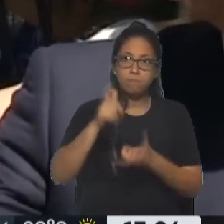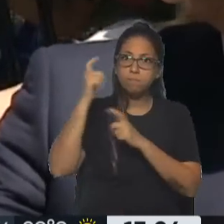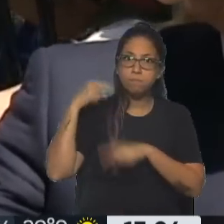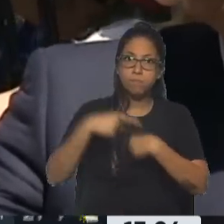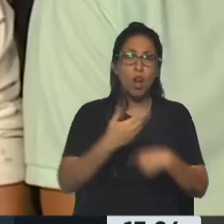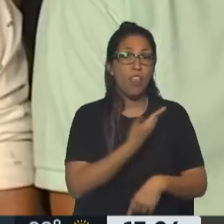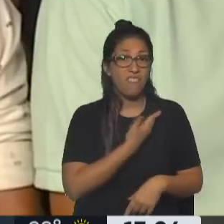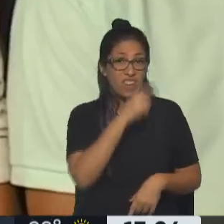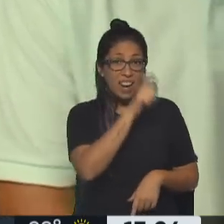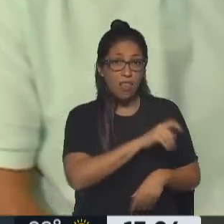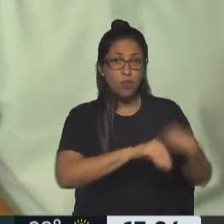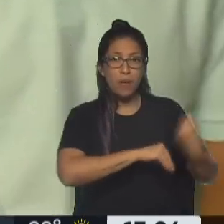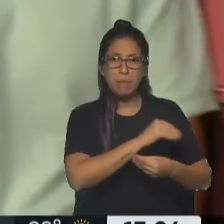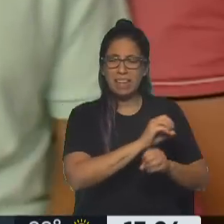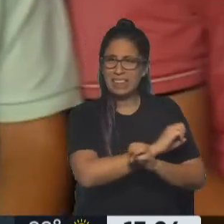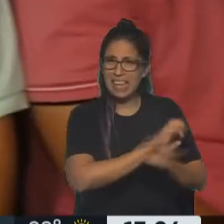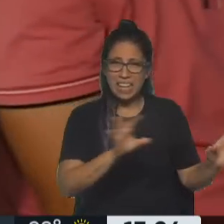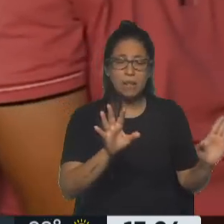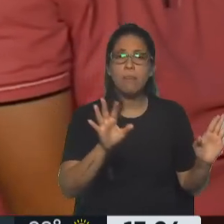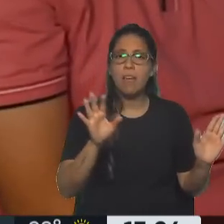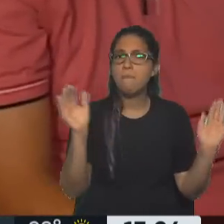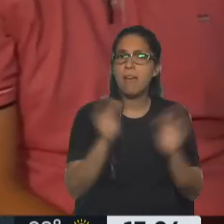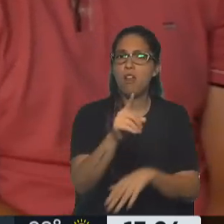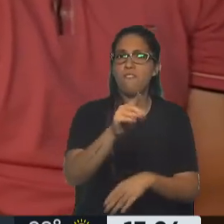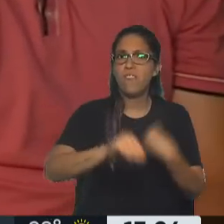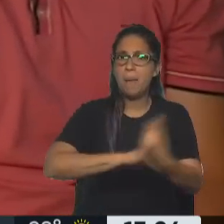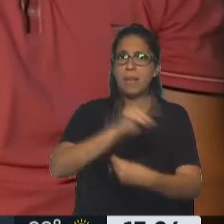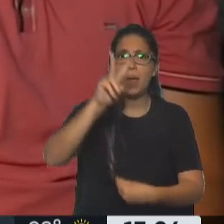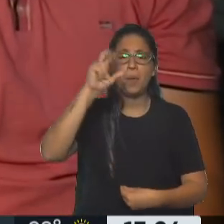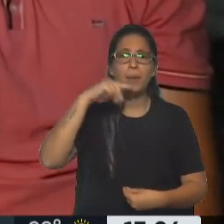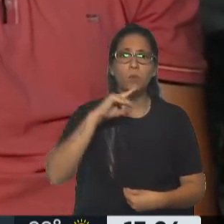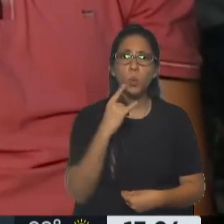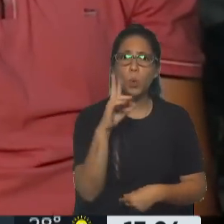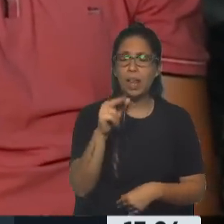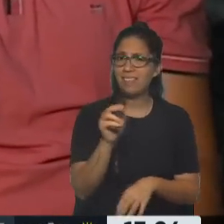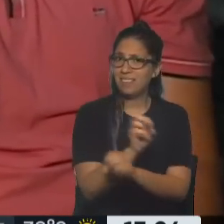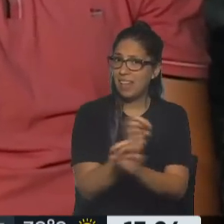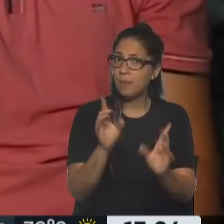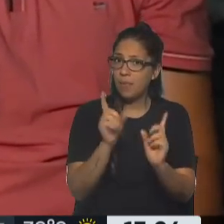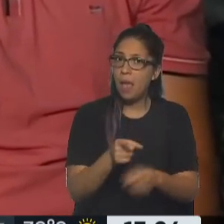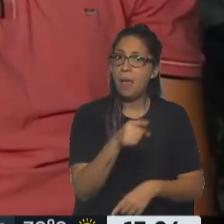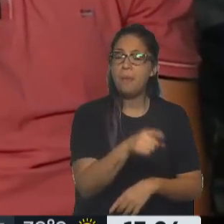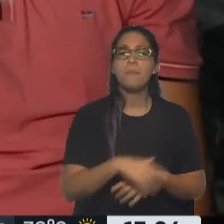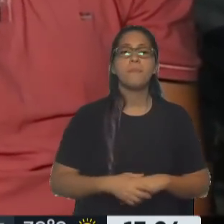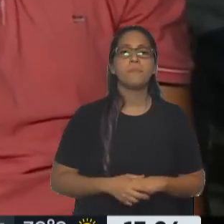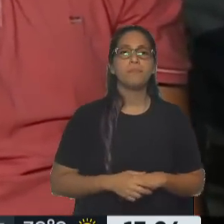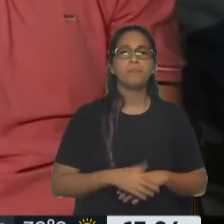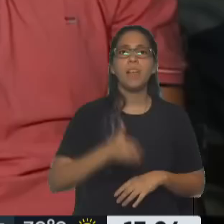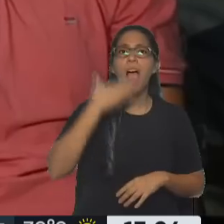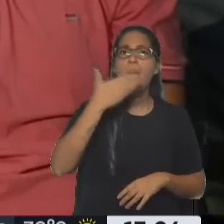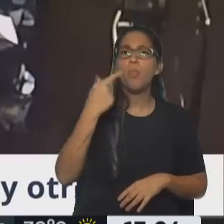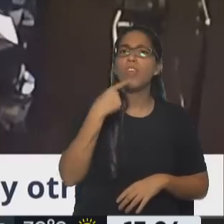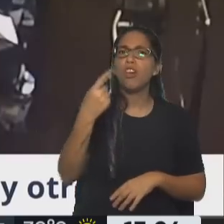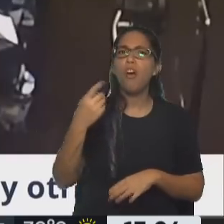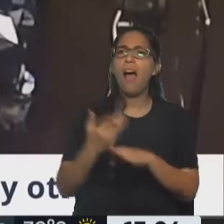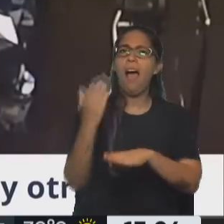es tremendo. En menor medida lo que vivió la familia Ventura también es algo muy, muy crítico, ¿no? Estuvo bueno también porque aclaró que había incidentes